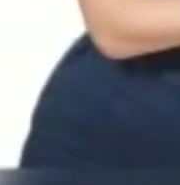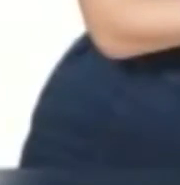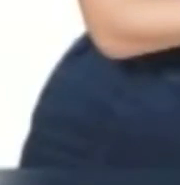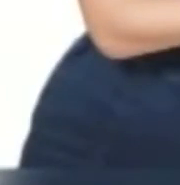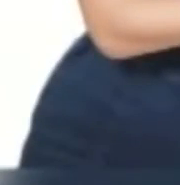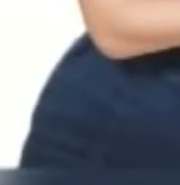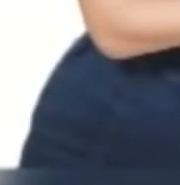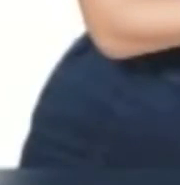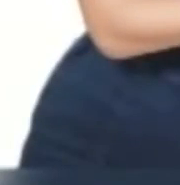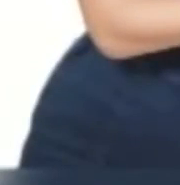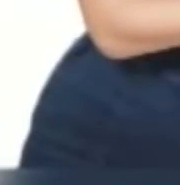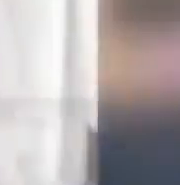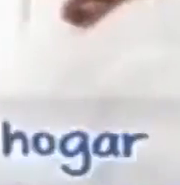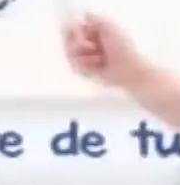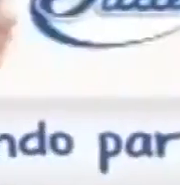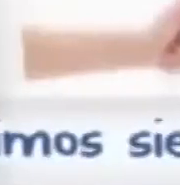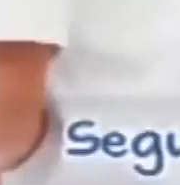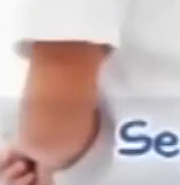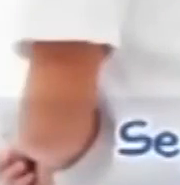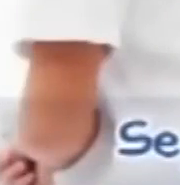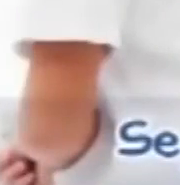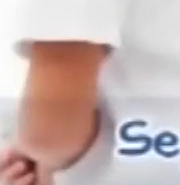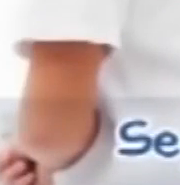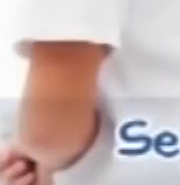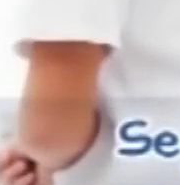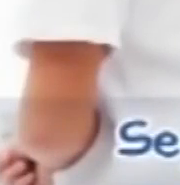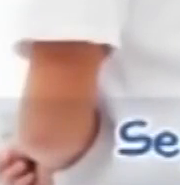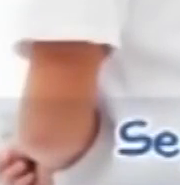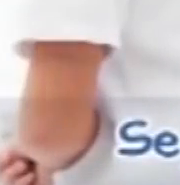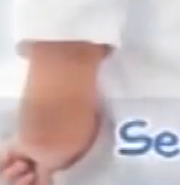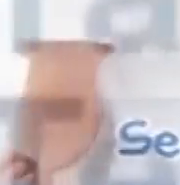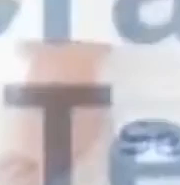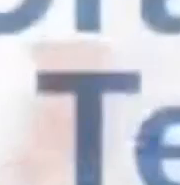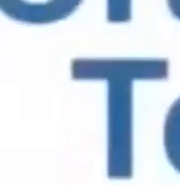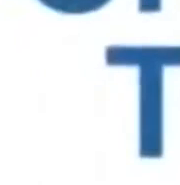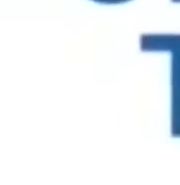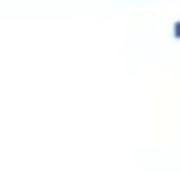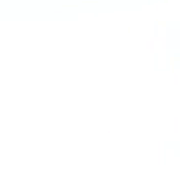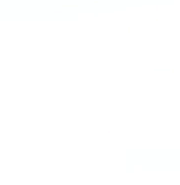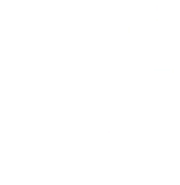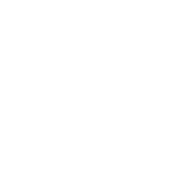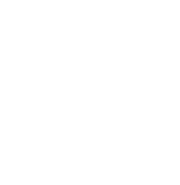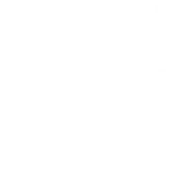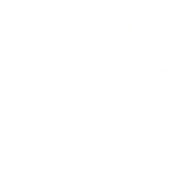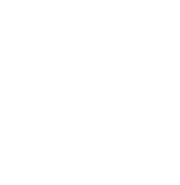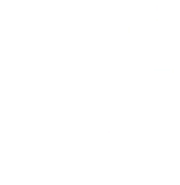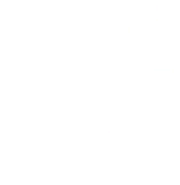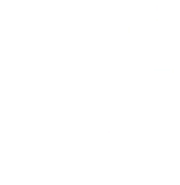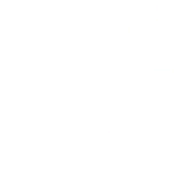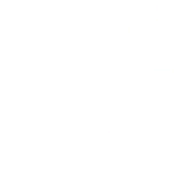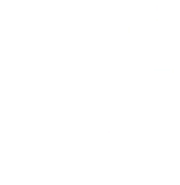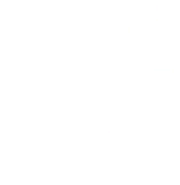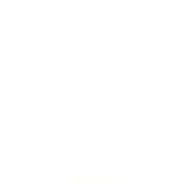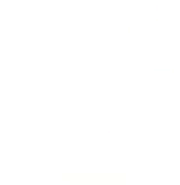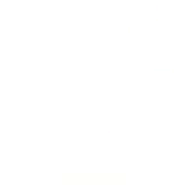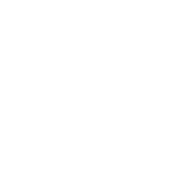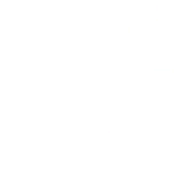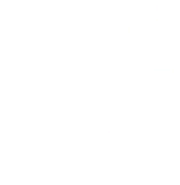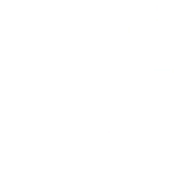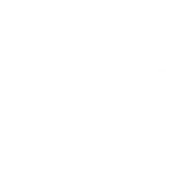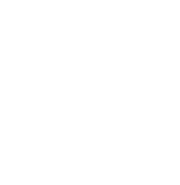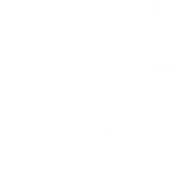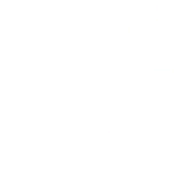Yo sigo la tradición y experiencia. Seguimos siendo parte de tu hogar. Somos Agencia Fuller. Carrera